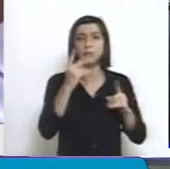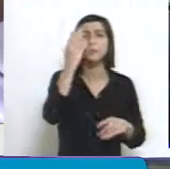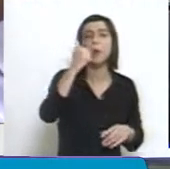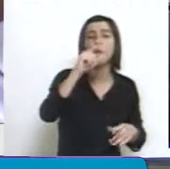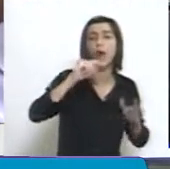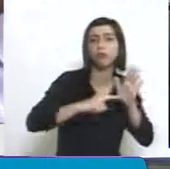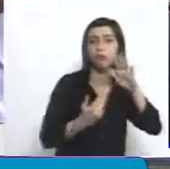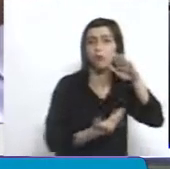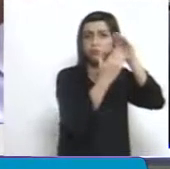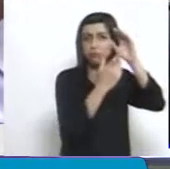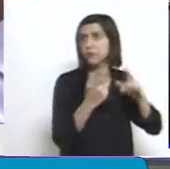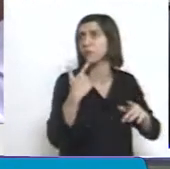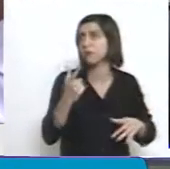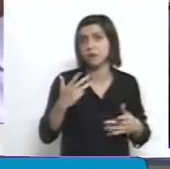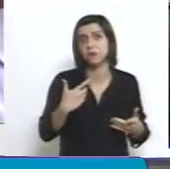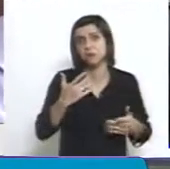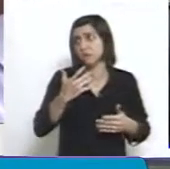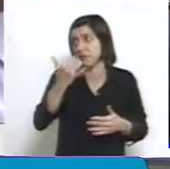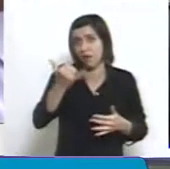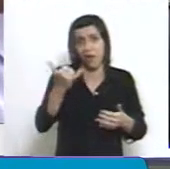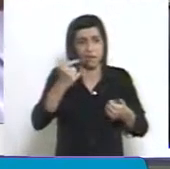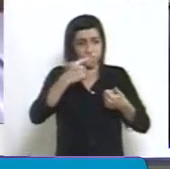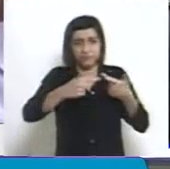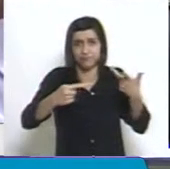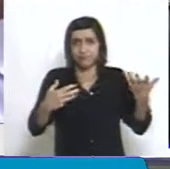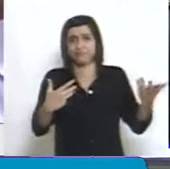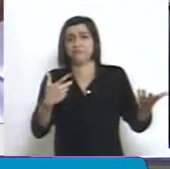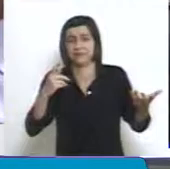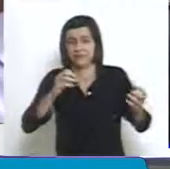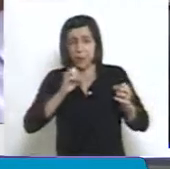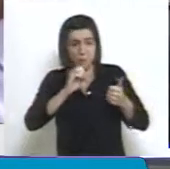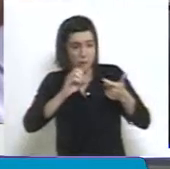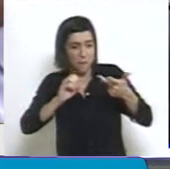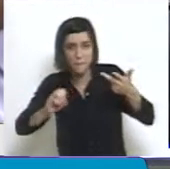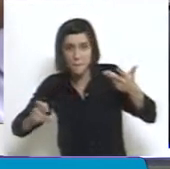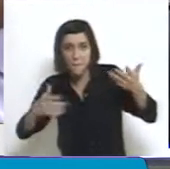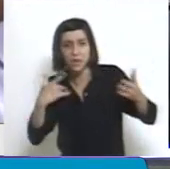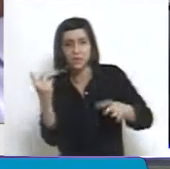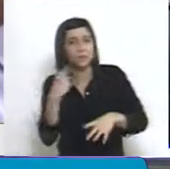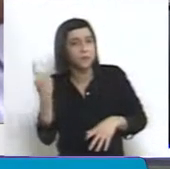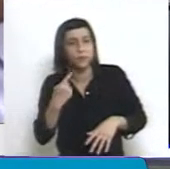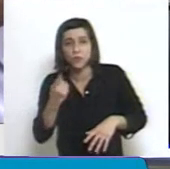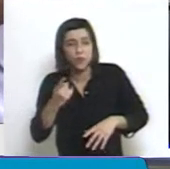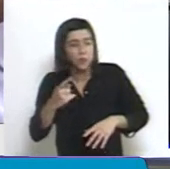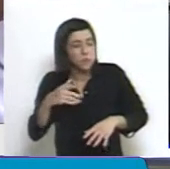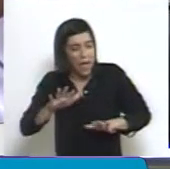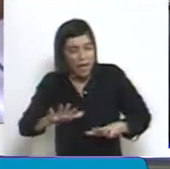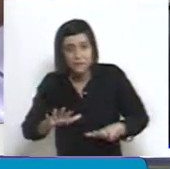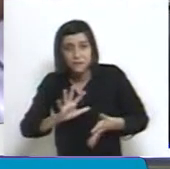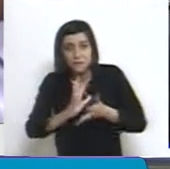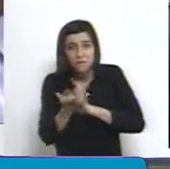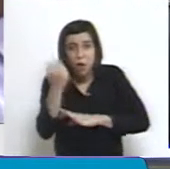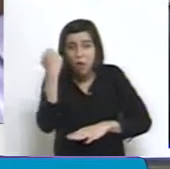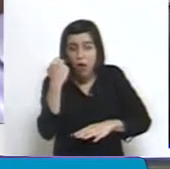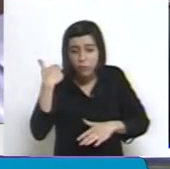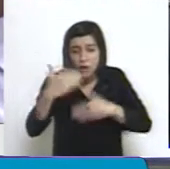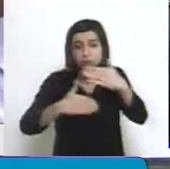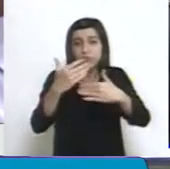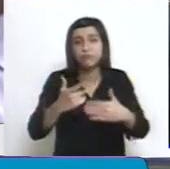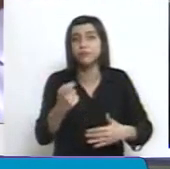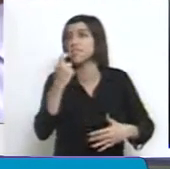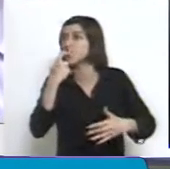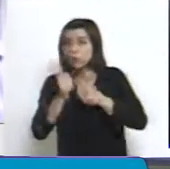el punto de vista contable, lo cierto es que no alcanzan para sostener el proceso industrial en la